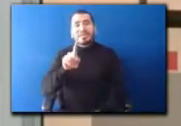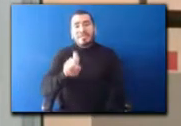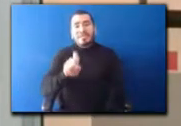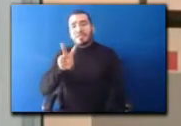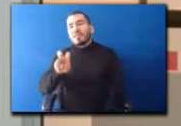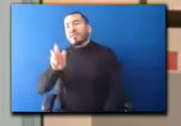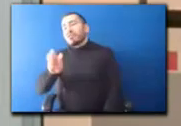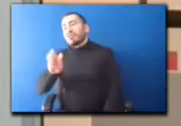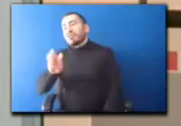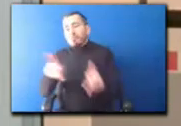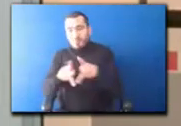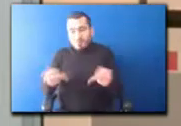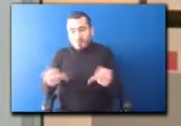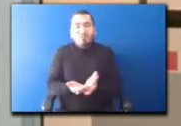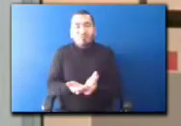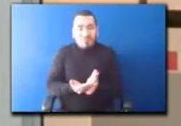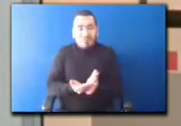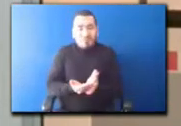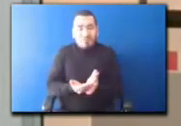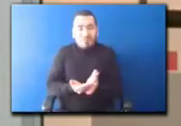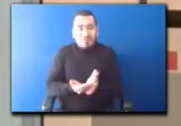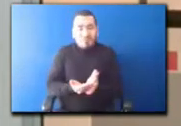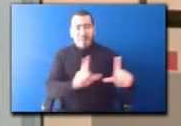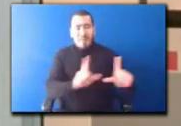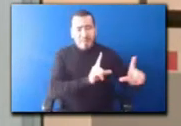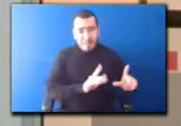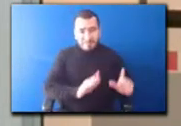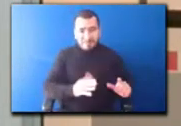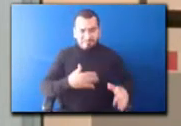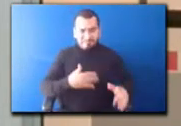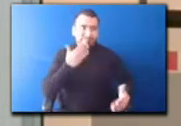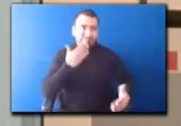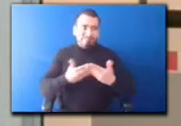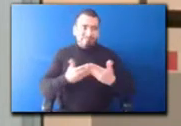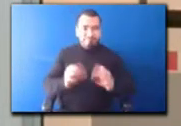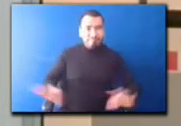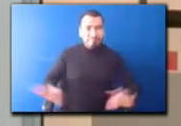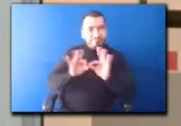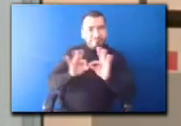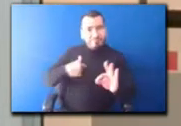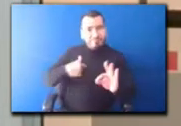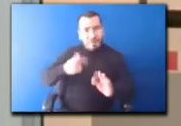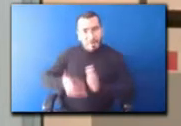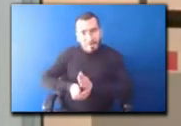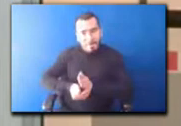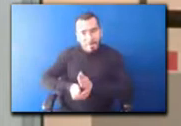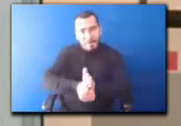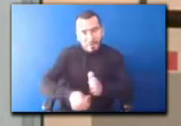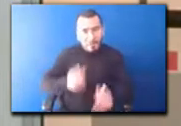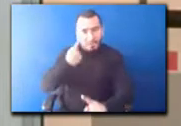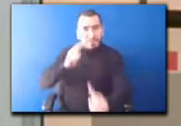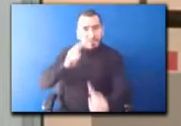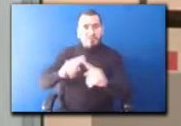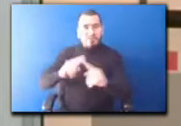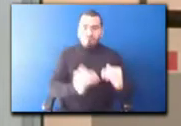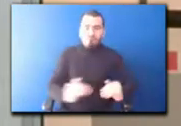Poli, gracias precisamente a apostarle a este tipo de metodologías que democratizan la educación